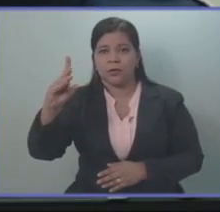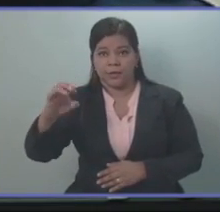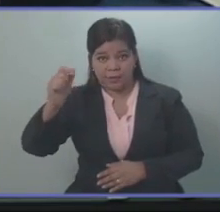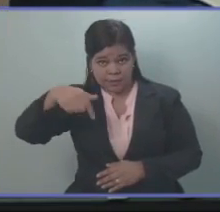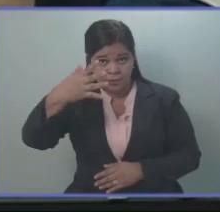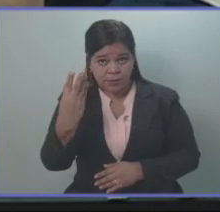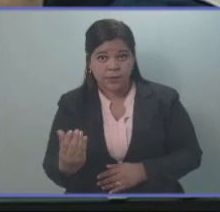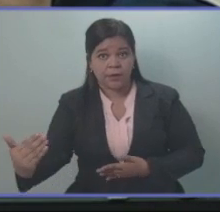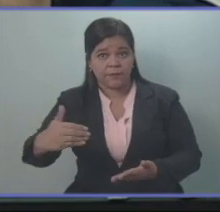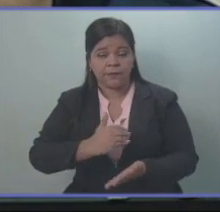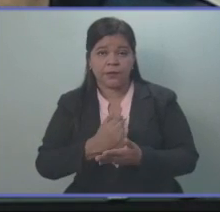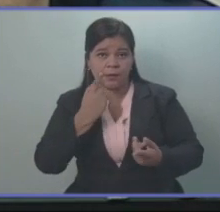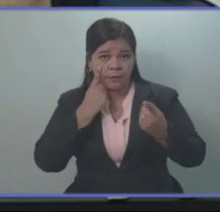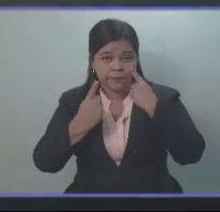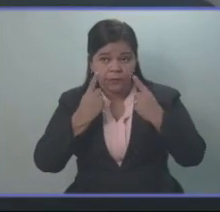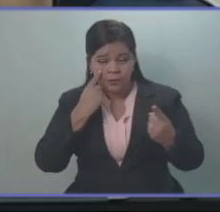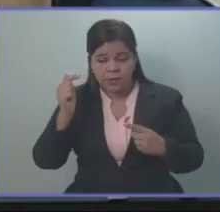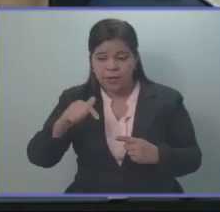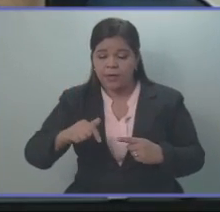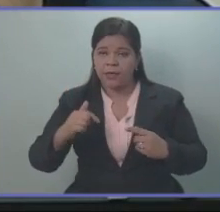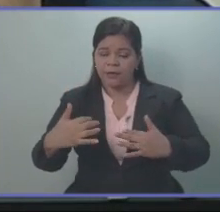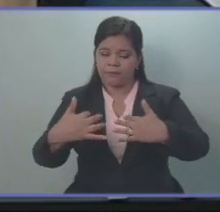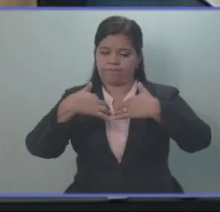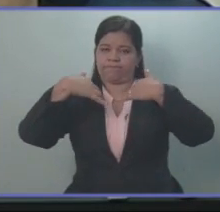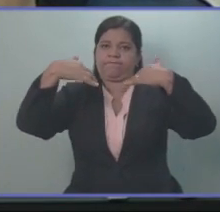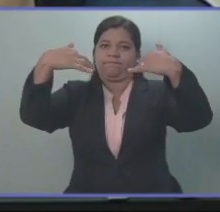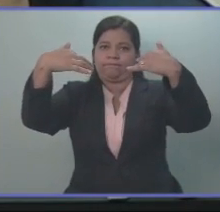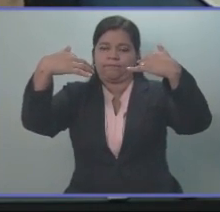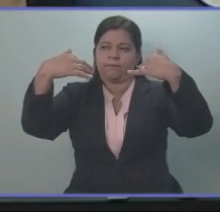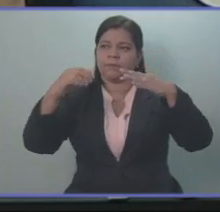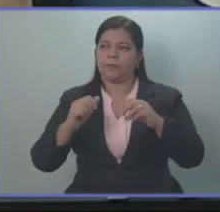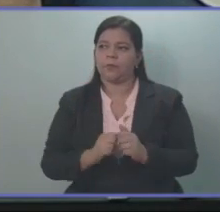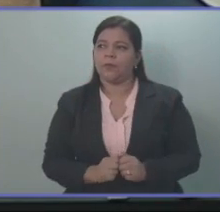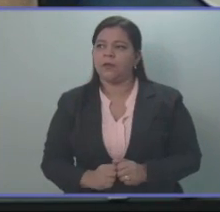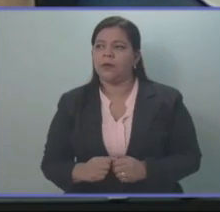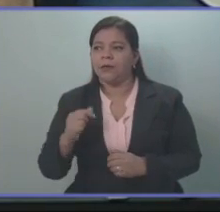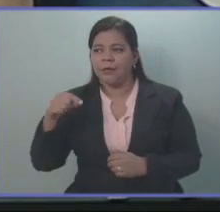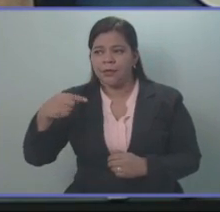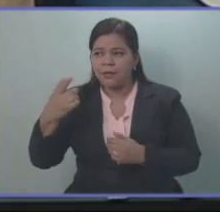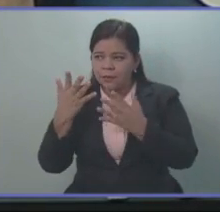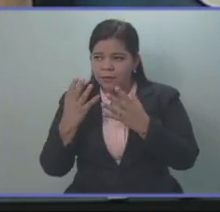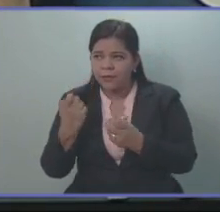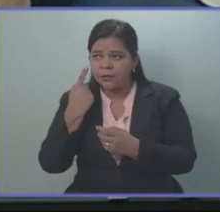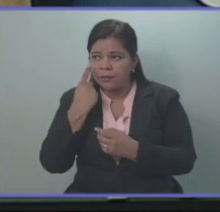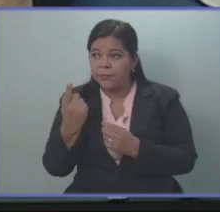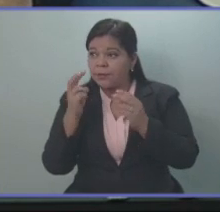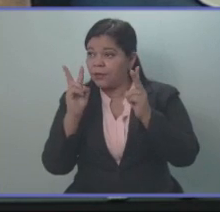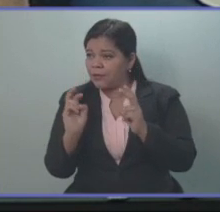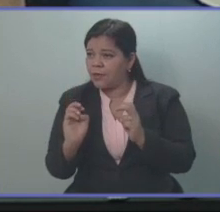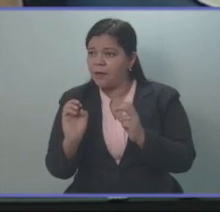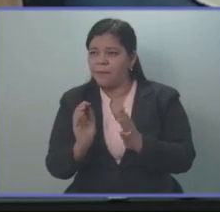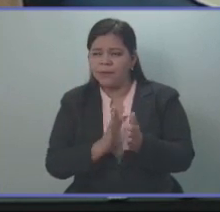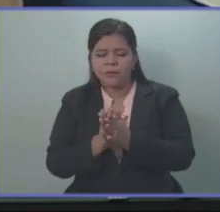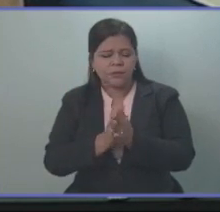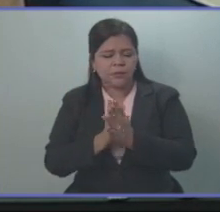de visita en el mezanine, pendientes de temas que son de interés